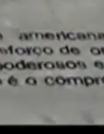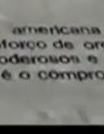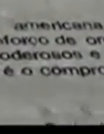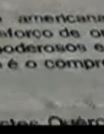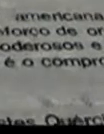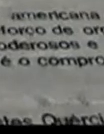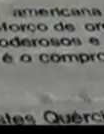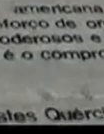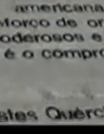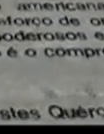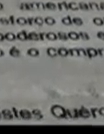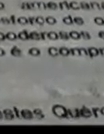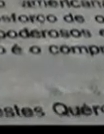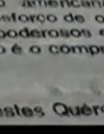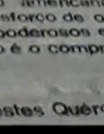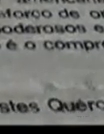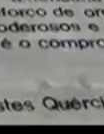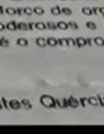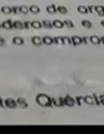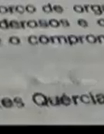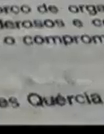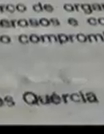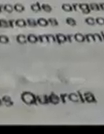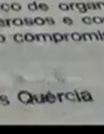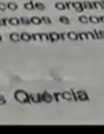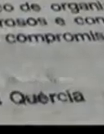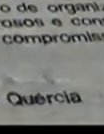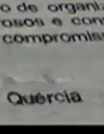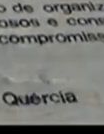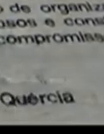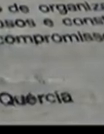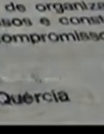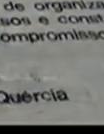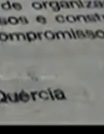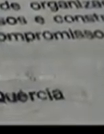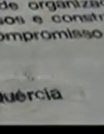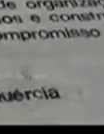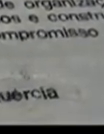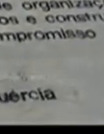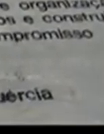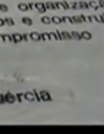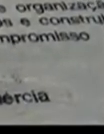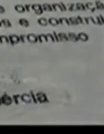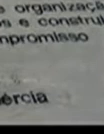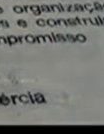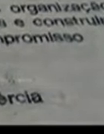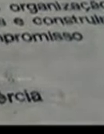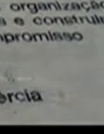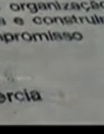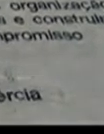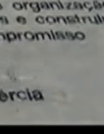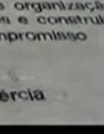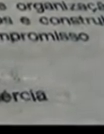abajo de esta pues muy bonita escultura obra que representa la unidad latinoamericana.